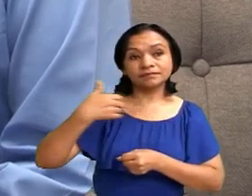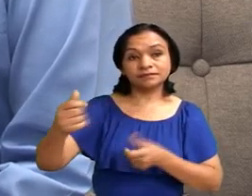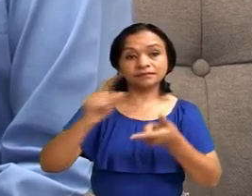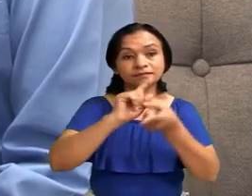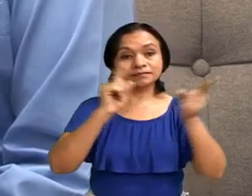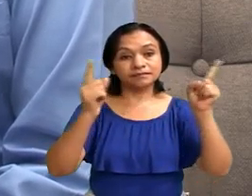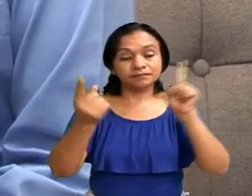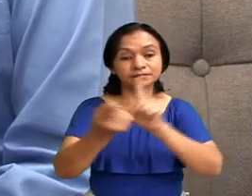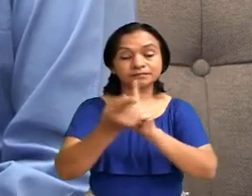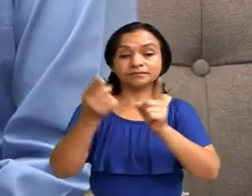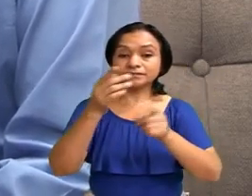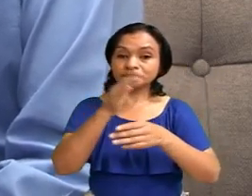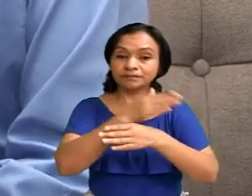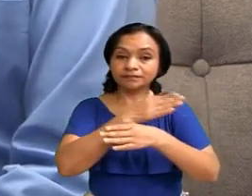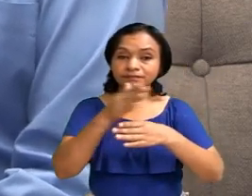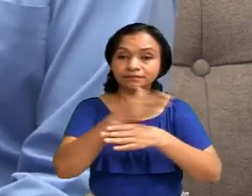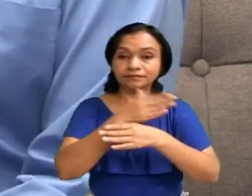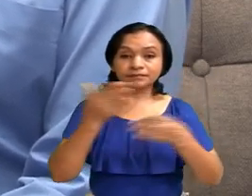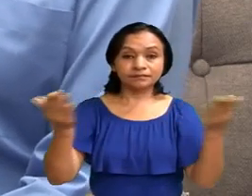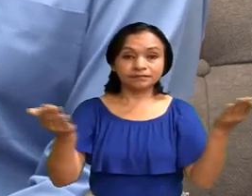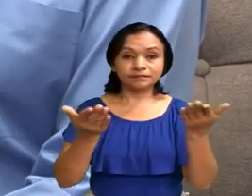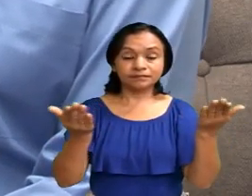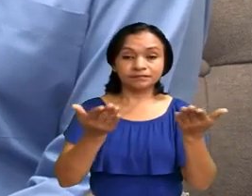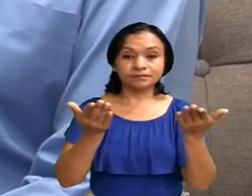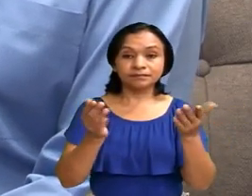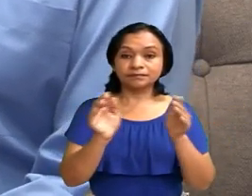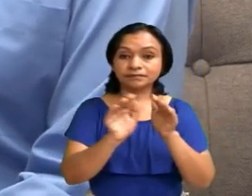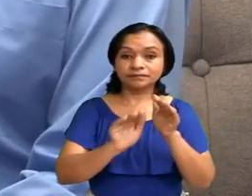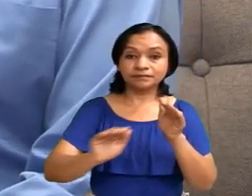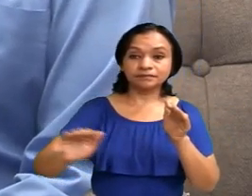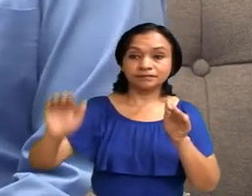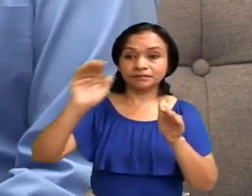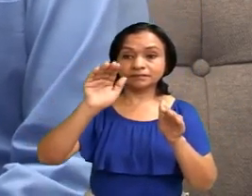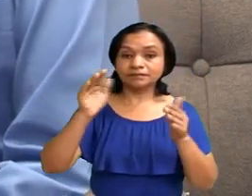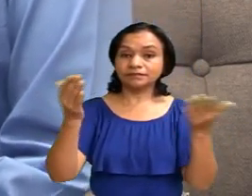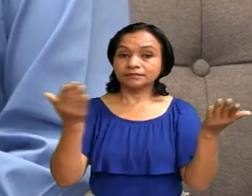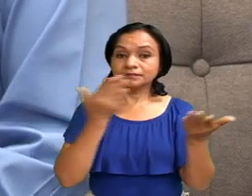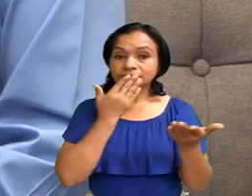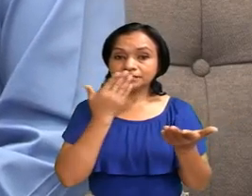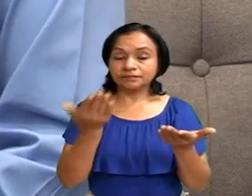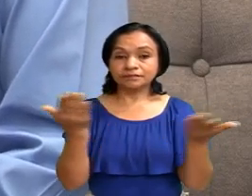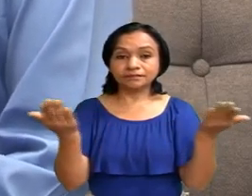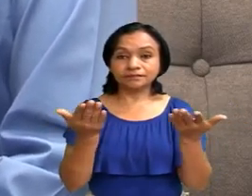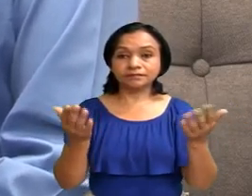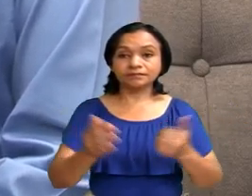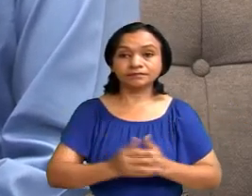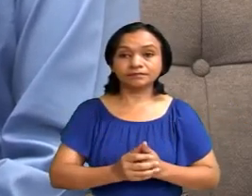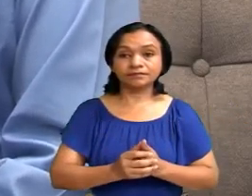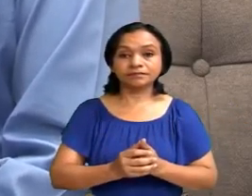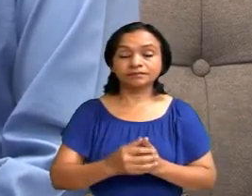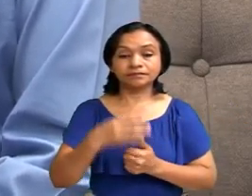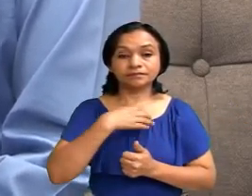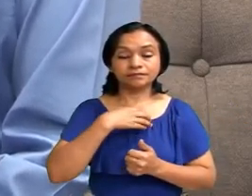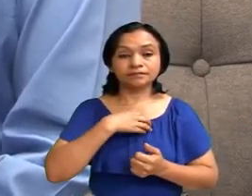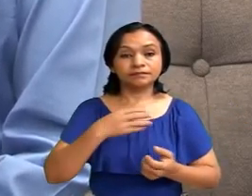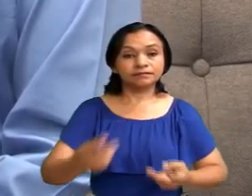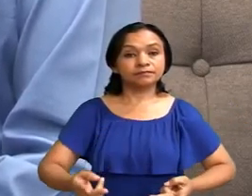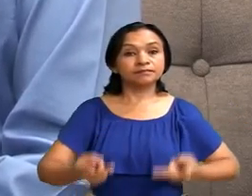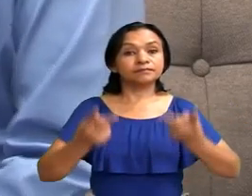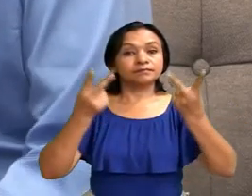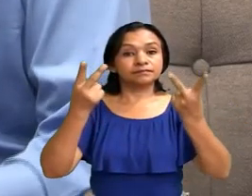cambiar y a ser diferente. Es dar una actitud más, ¿verdad?, en nuestra vida.